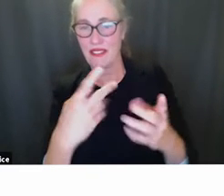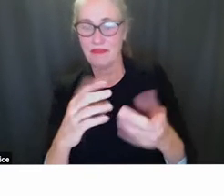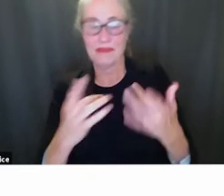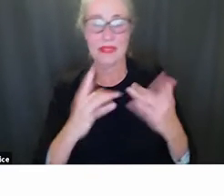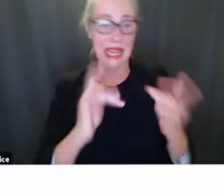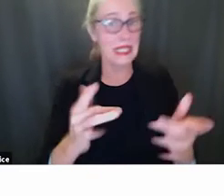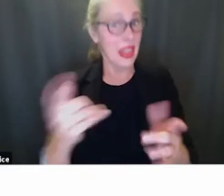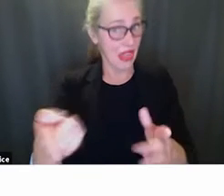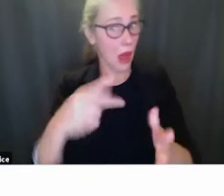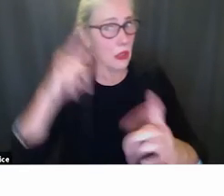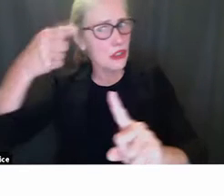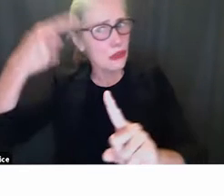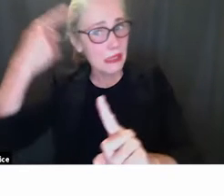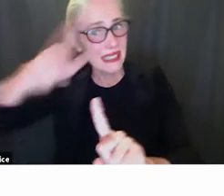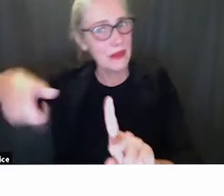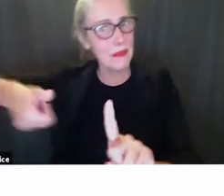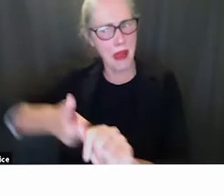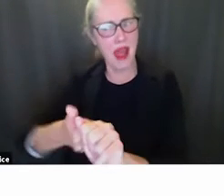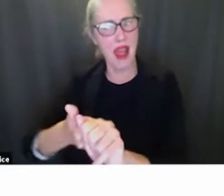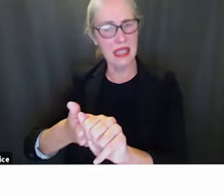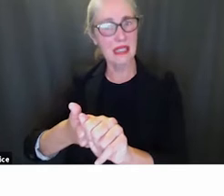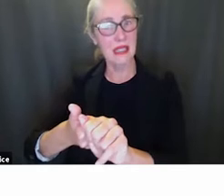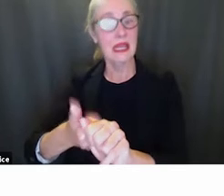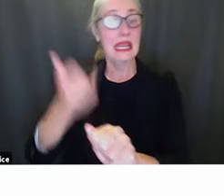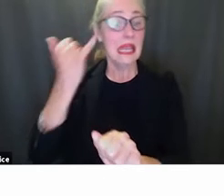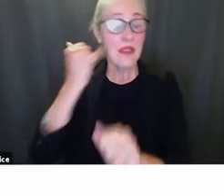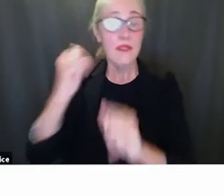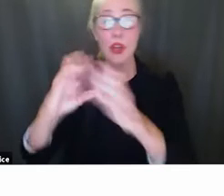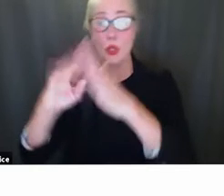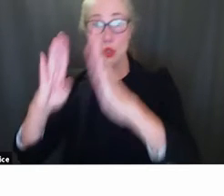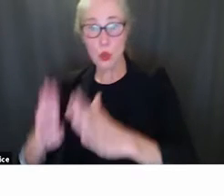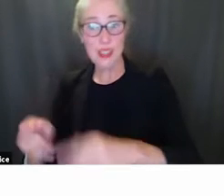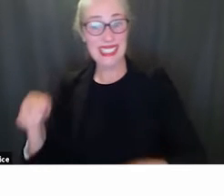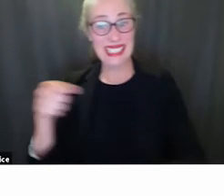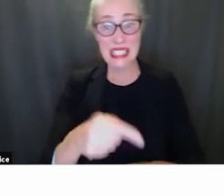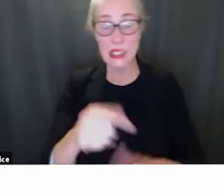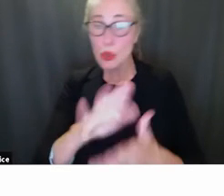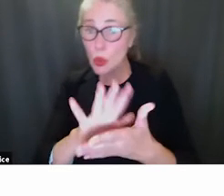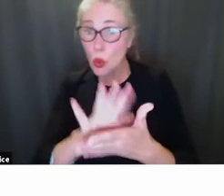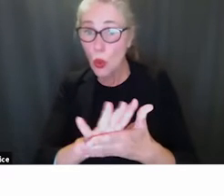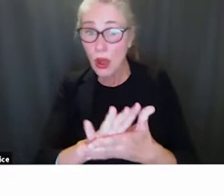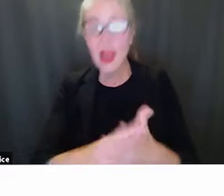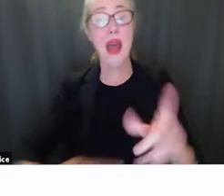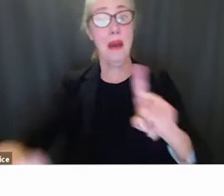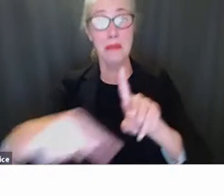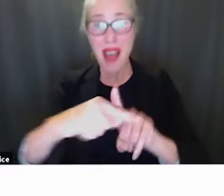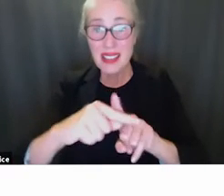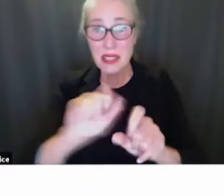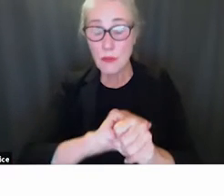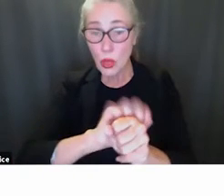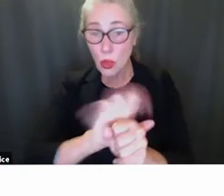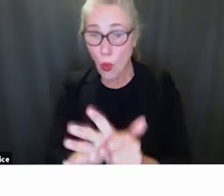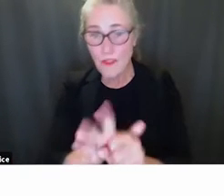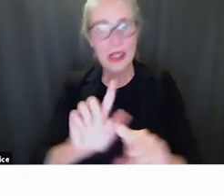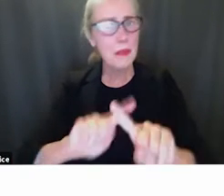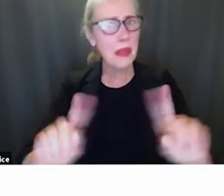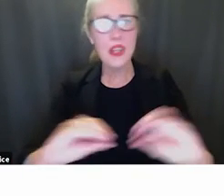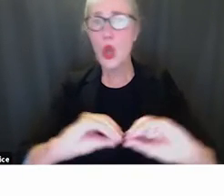de monitoreo, para identificar a los estudiantes que estaban en la escuela y que dieron positivo,